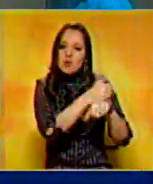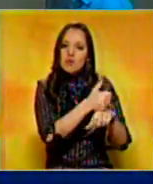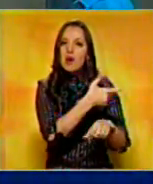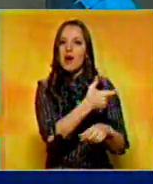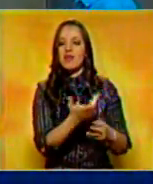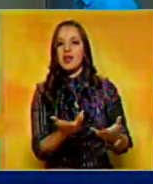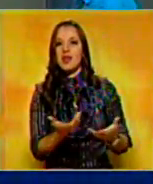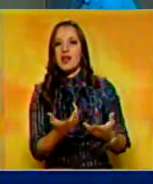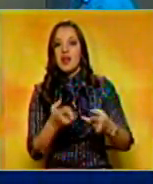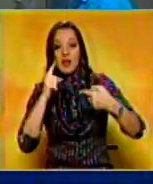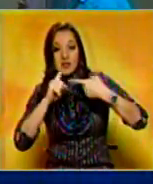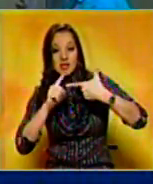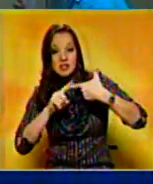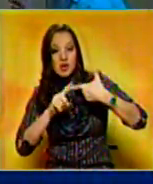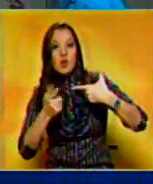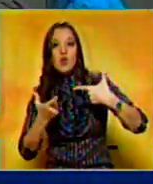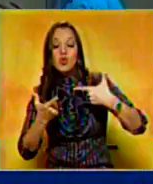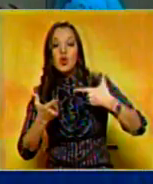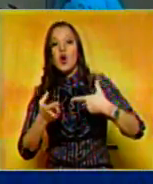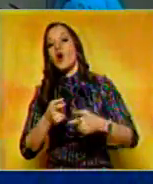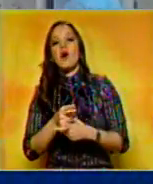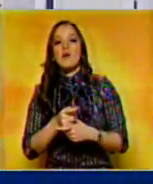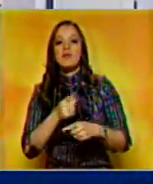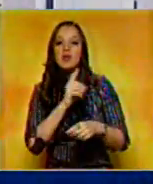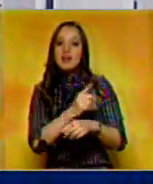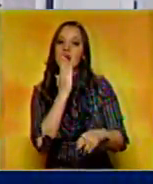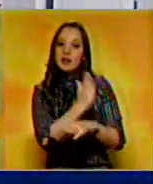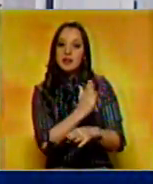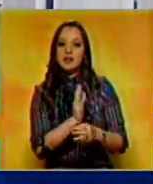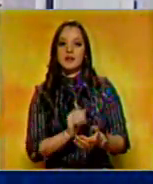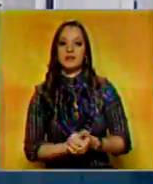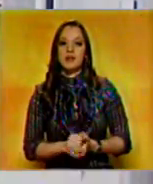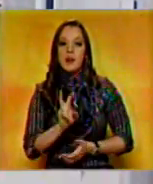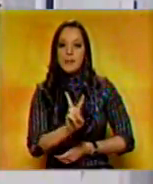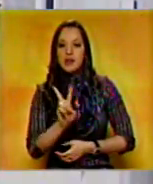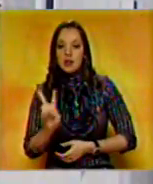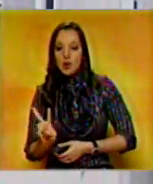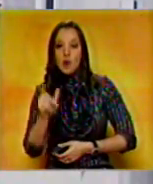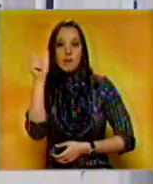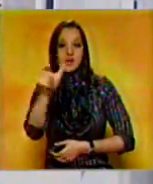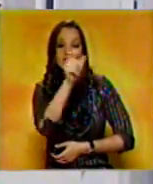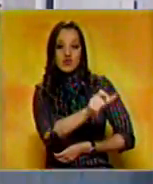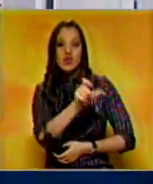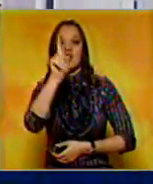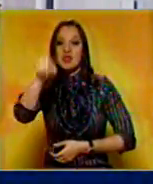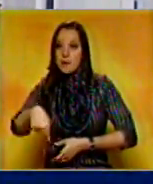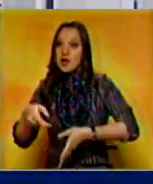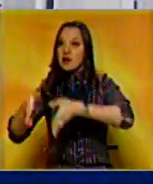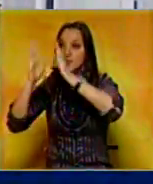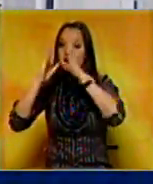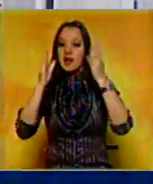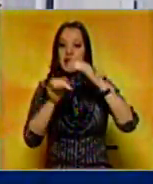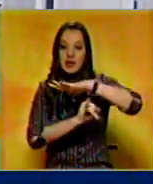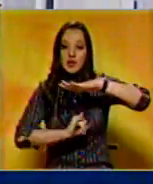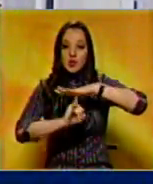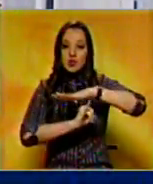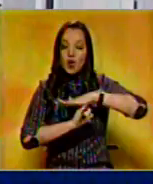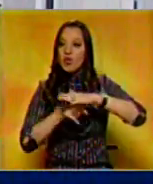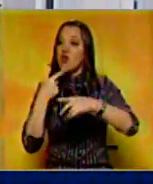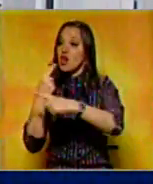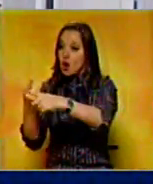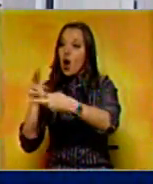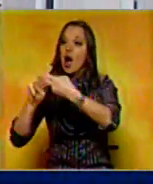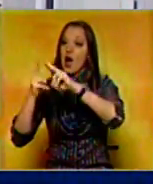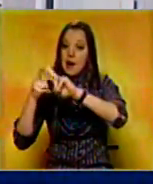segundo, bueno, hacer los correctivos del caso con este tipo de personas. 22 personas e instituciones fueron reconocidas por el Centro para la Paz y los